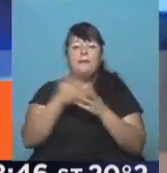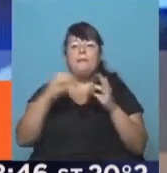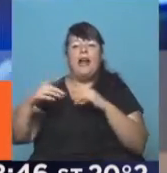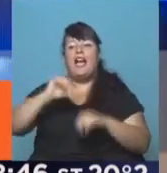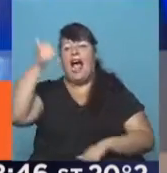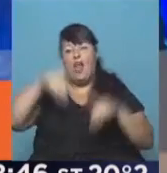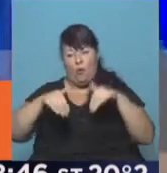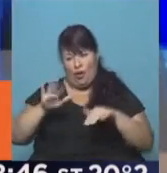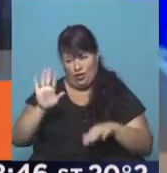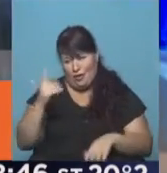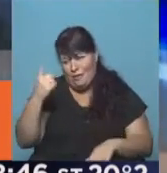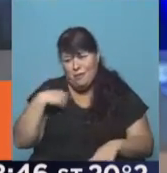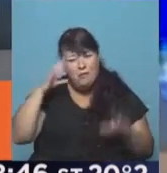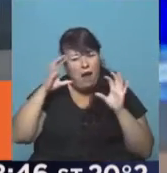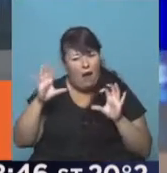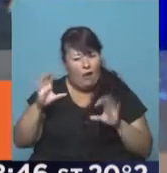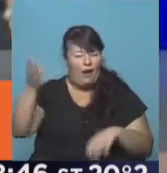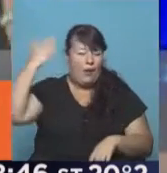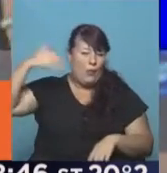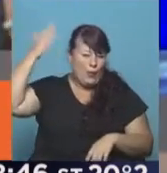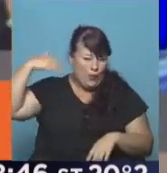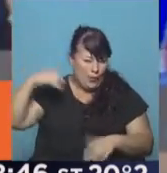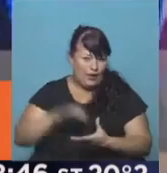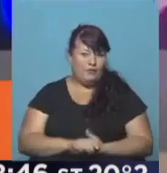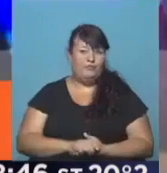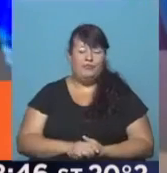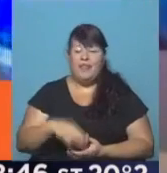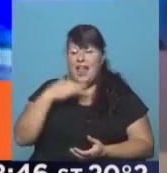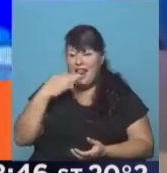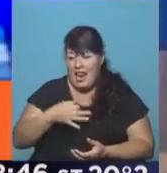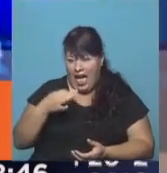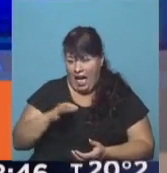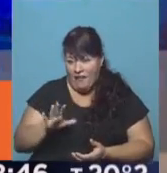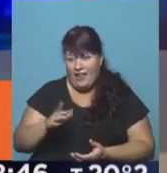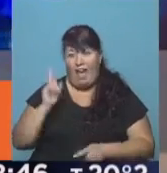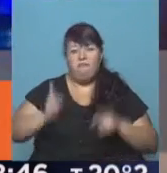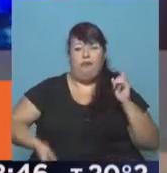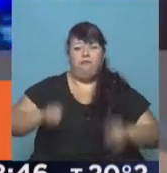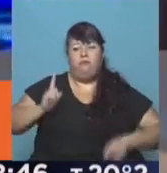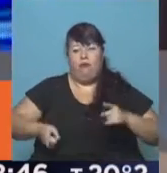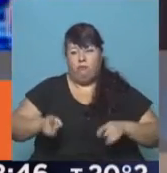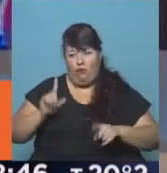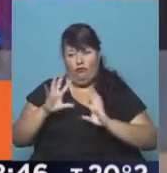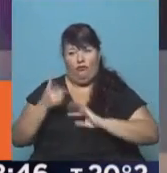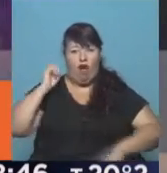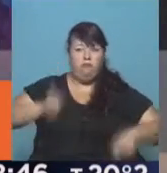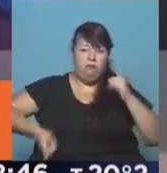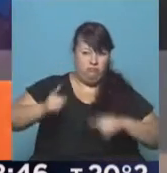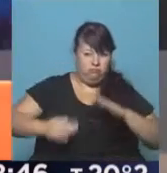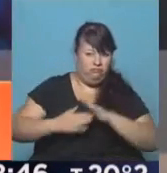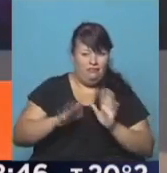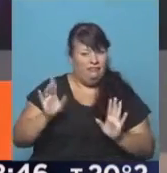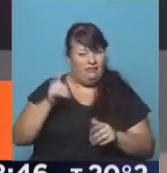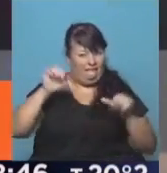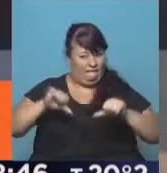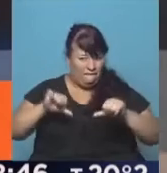las elecciones primero más acordar viejos tiempos que la verdad que de autoritarismo o de rasgos de autoritarismo que la verdad que no